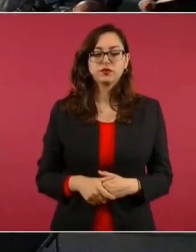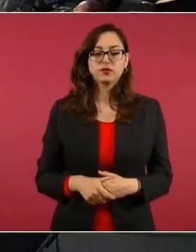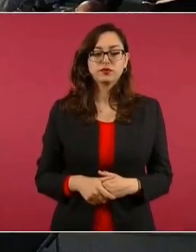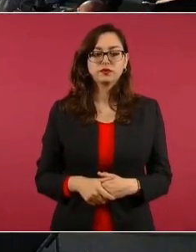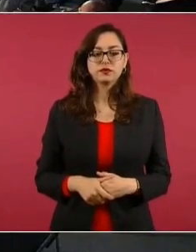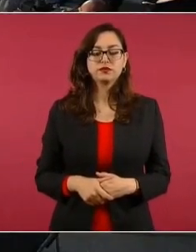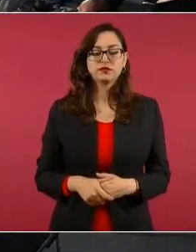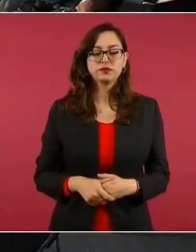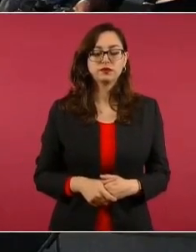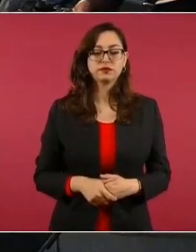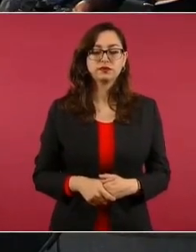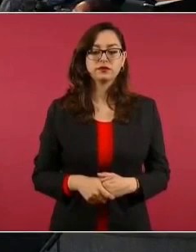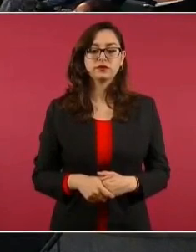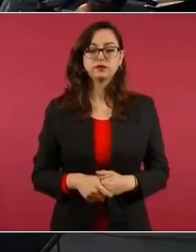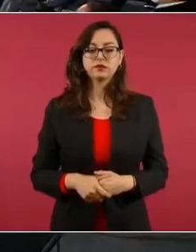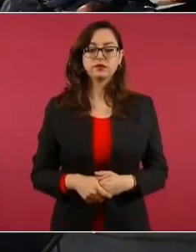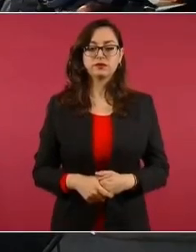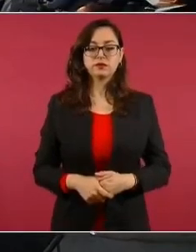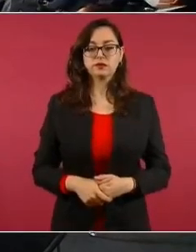A ver, ahí.